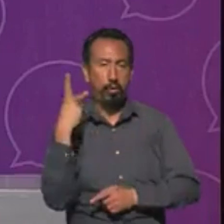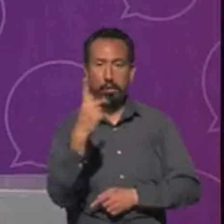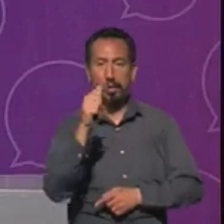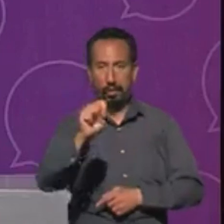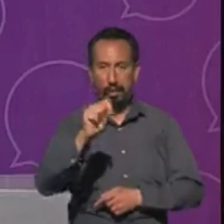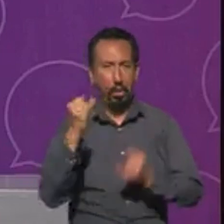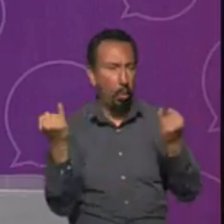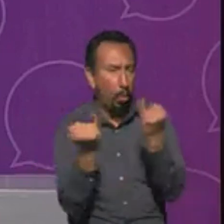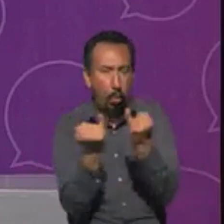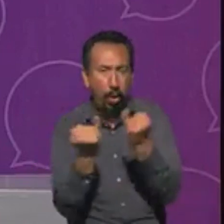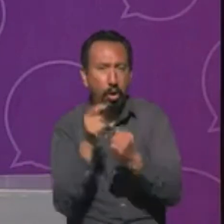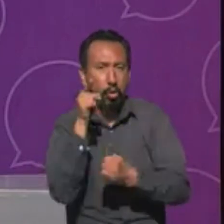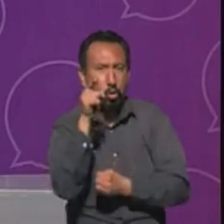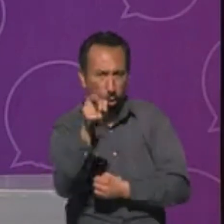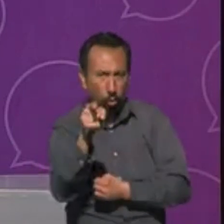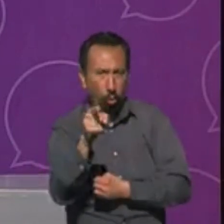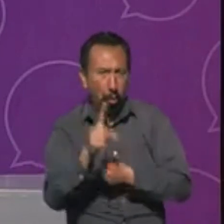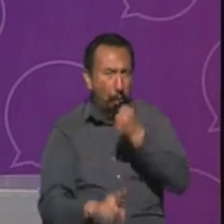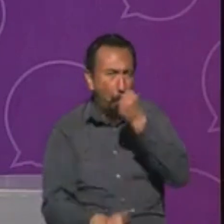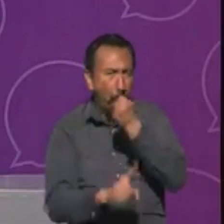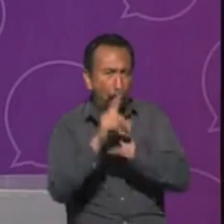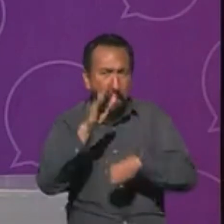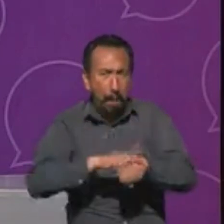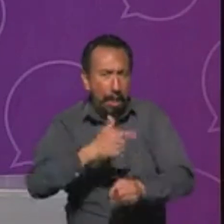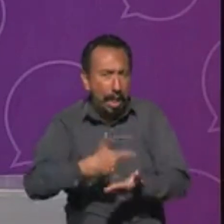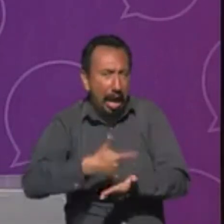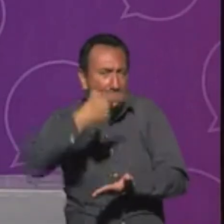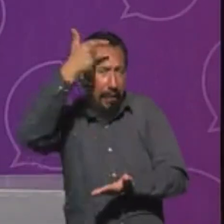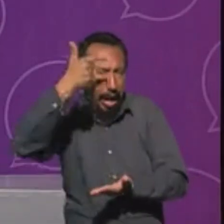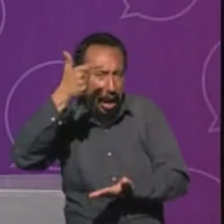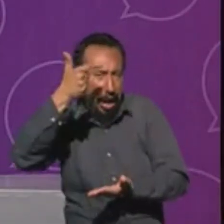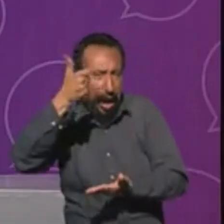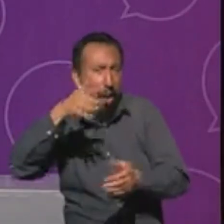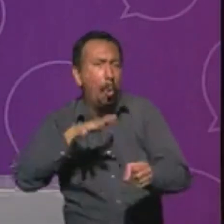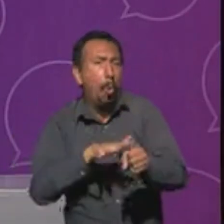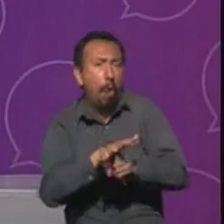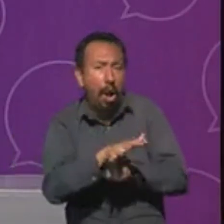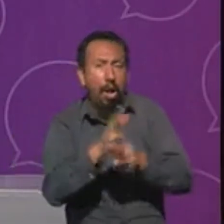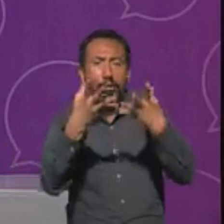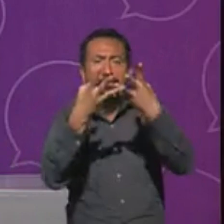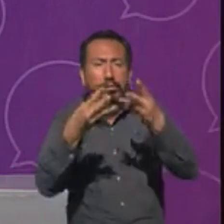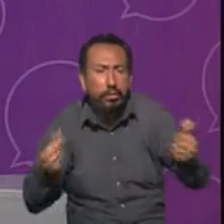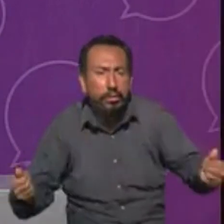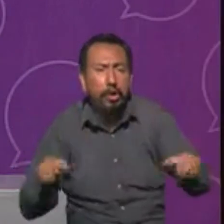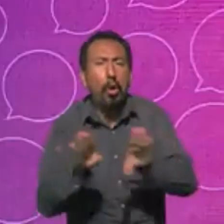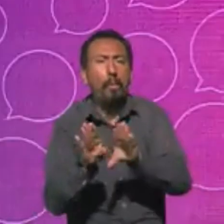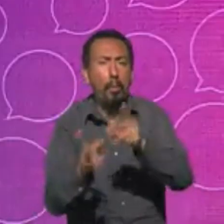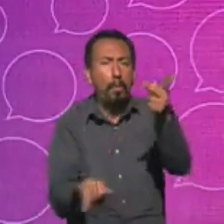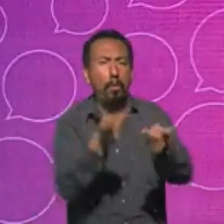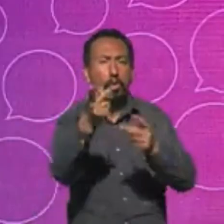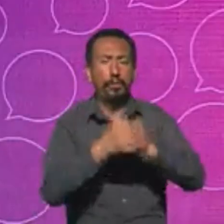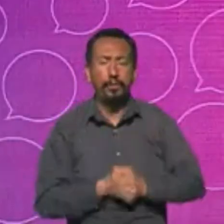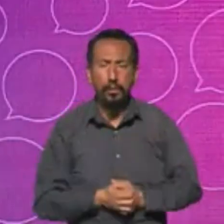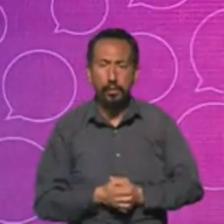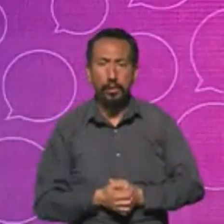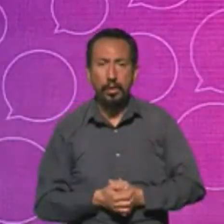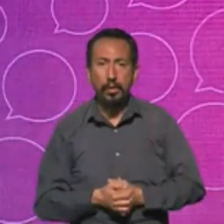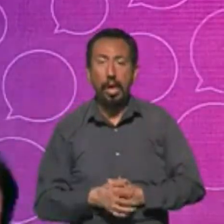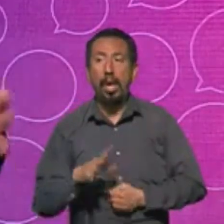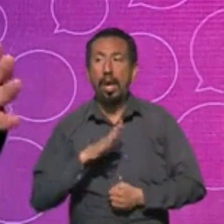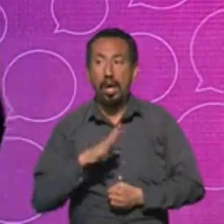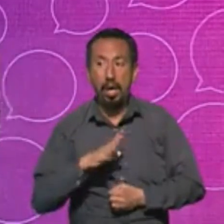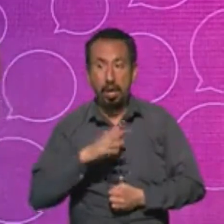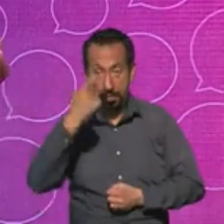Cuál será el reto más grande de su administración y qué está dispuesto a hacer para conseguirlo un minuto y medio el reto más grande me